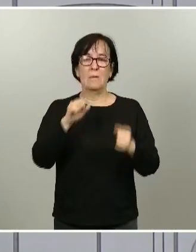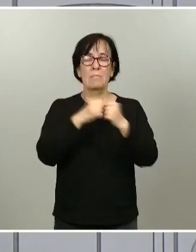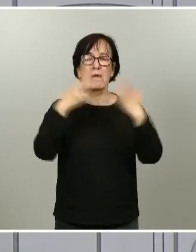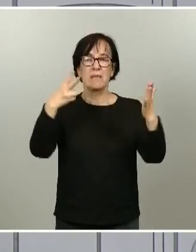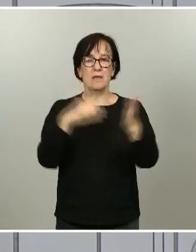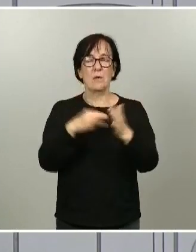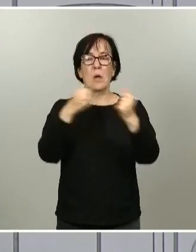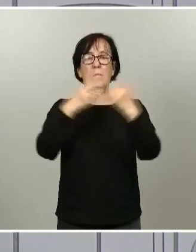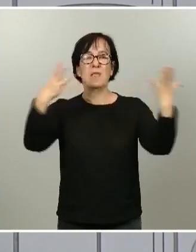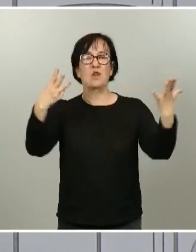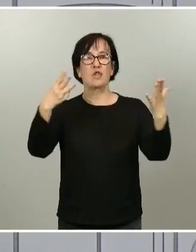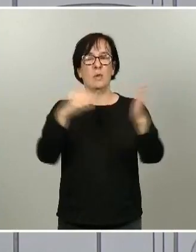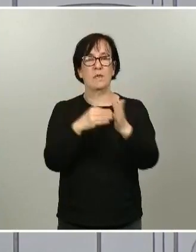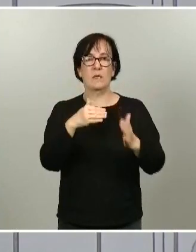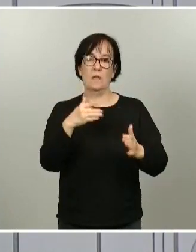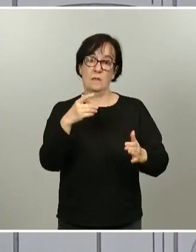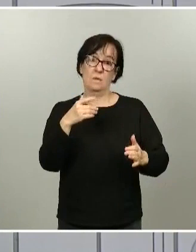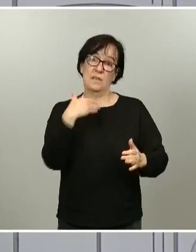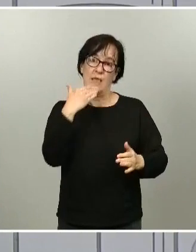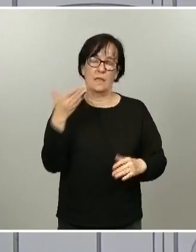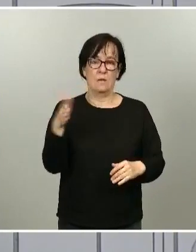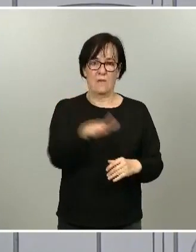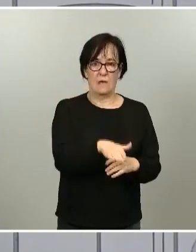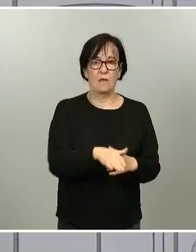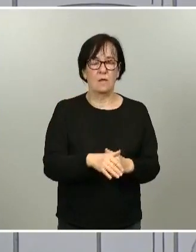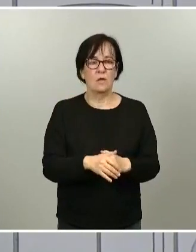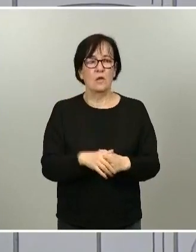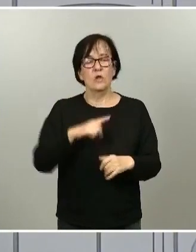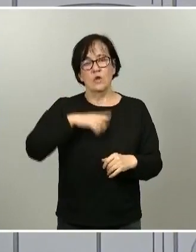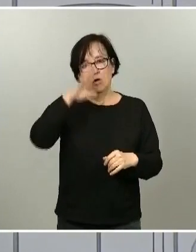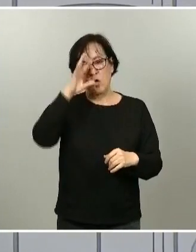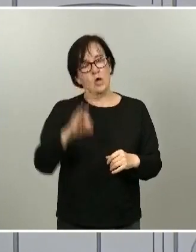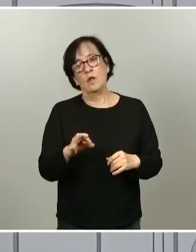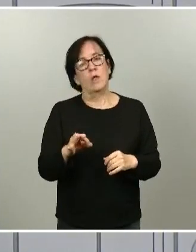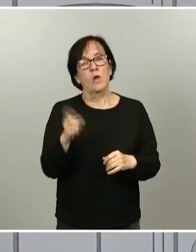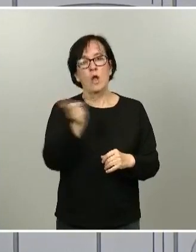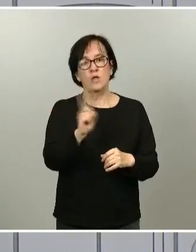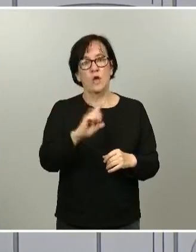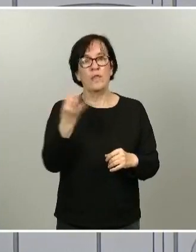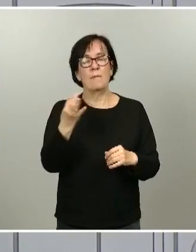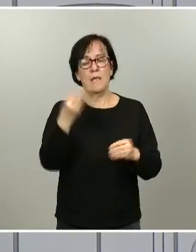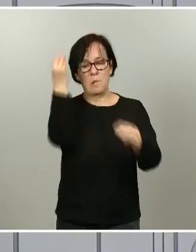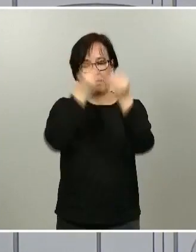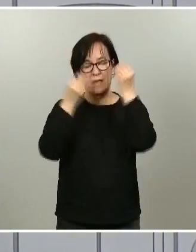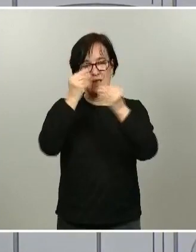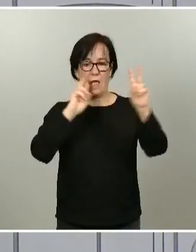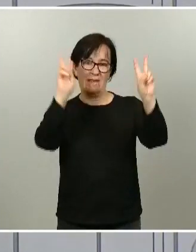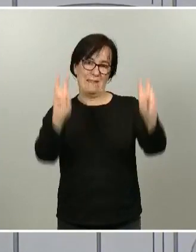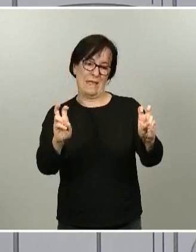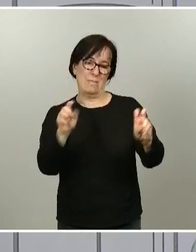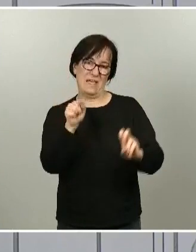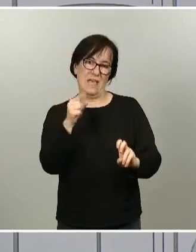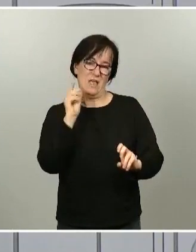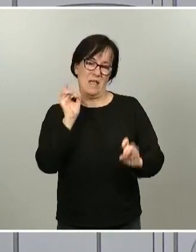28.000, casi 28.000 fallecidos, yo creo que no deberíamos plantear aspectos como ese. El haber